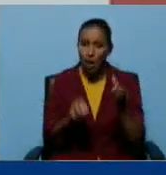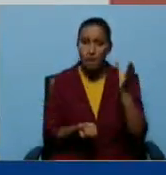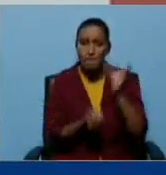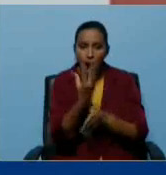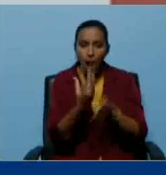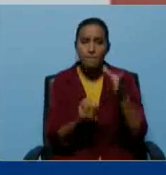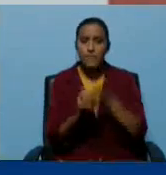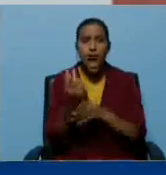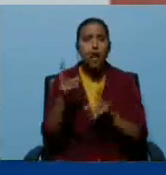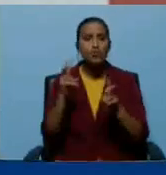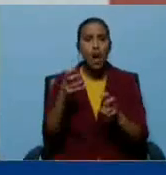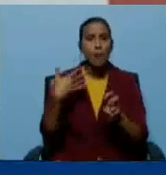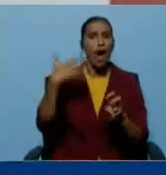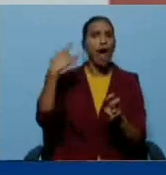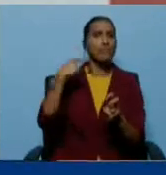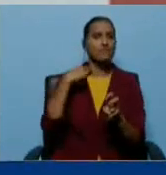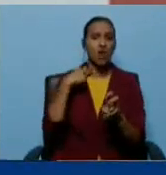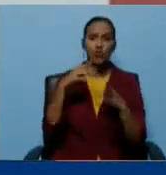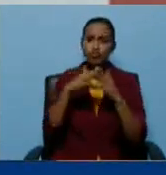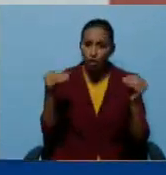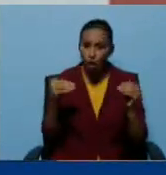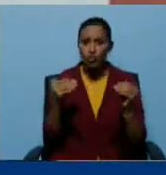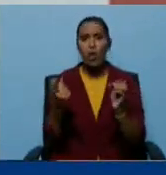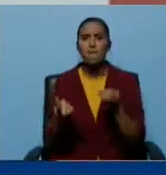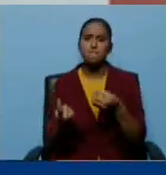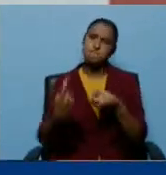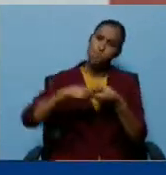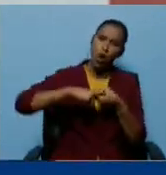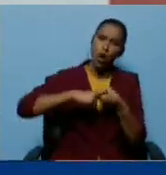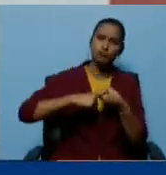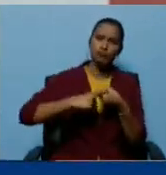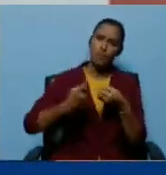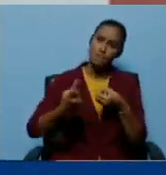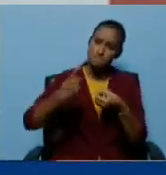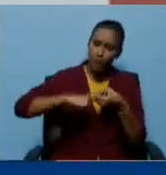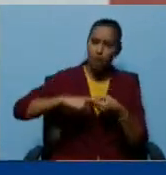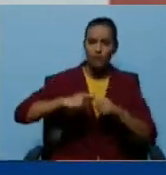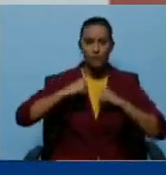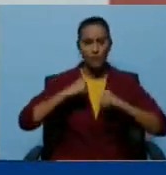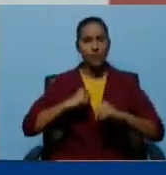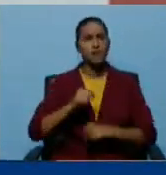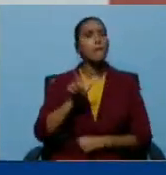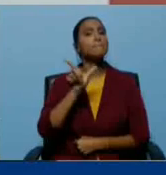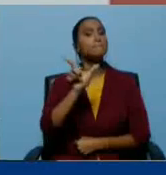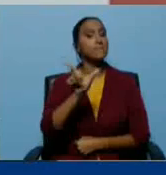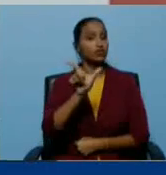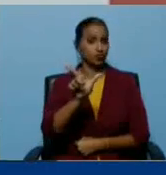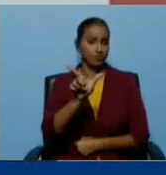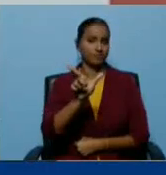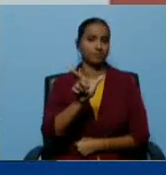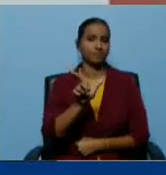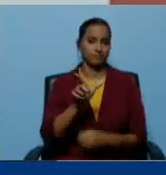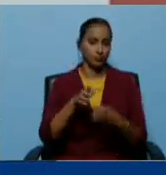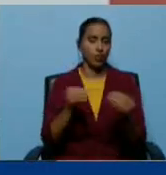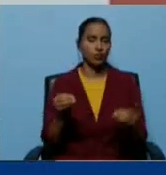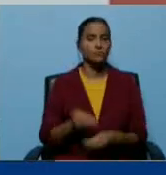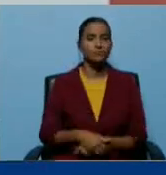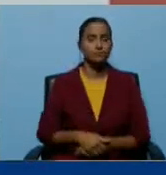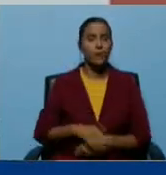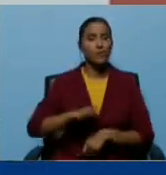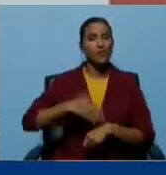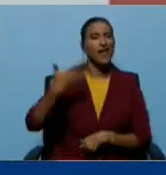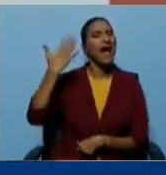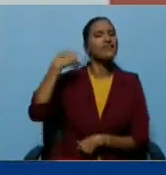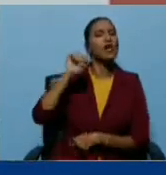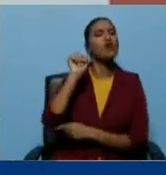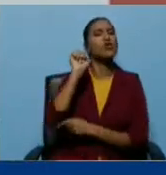antes, durante y después. Porque hay muchas que nacieron como el Partido Comunista de Venezuela hace mucho tiempo,